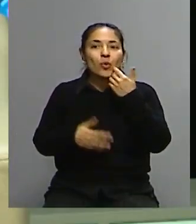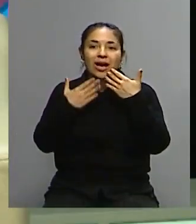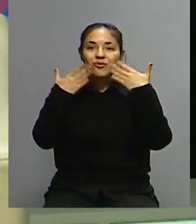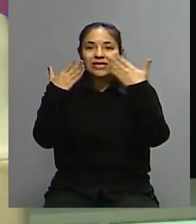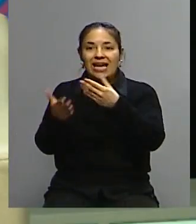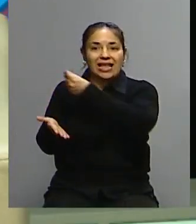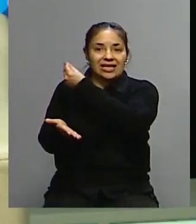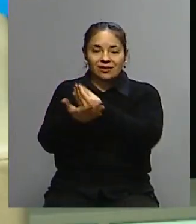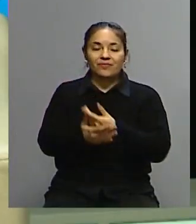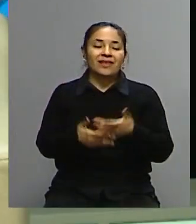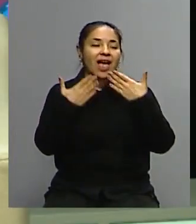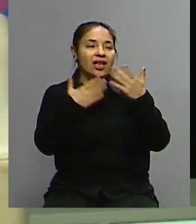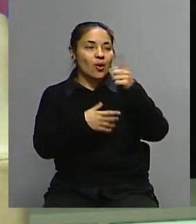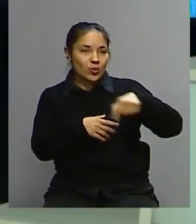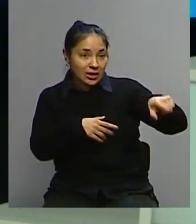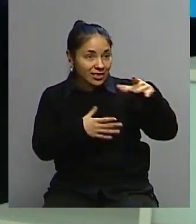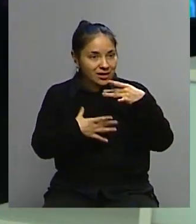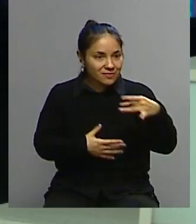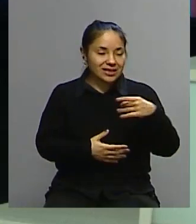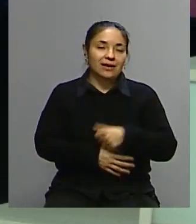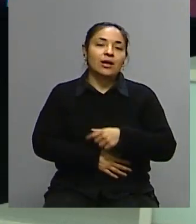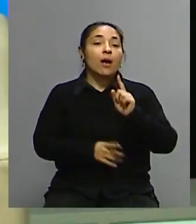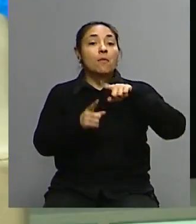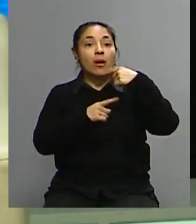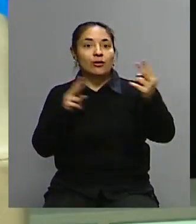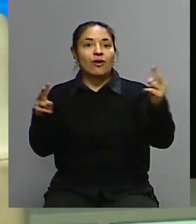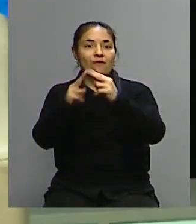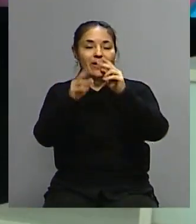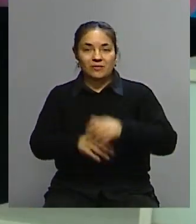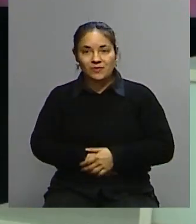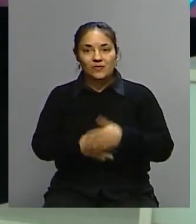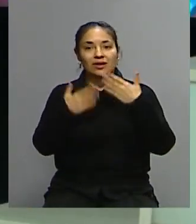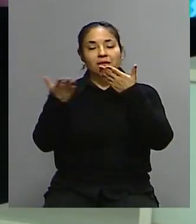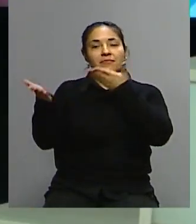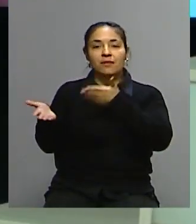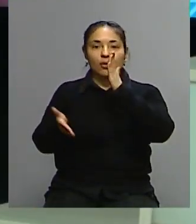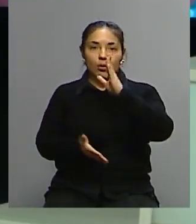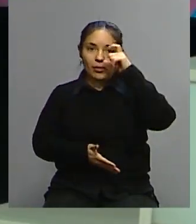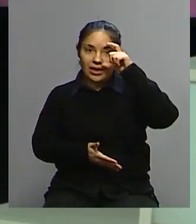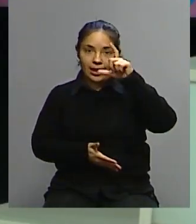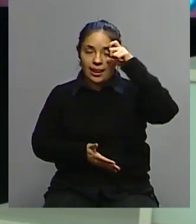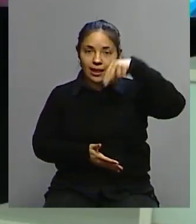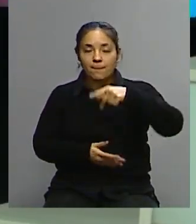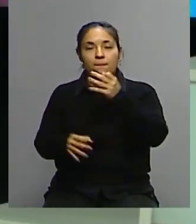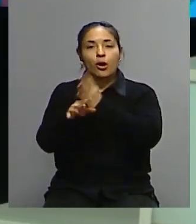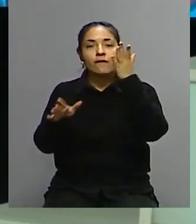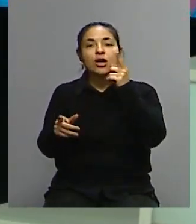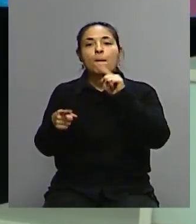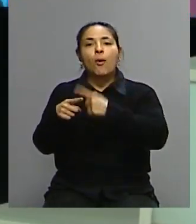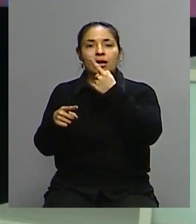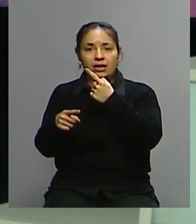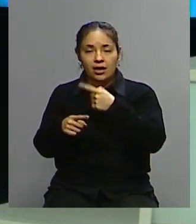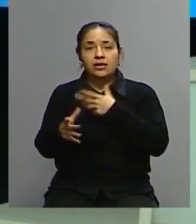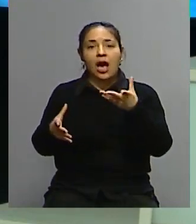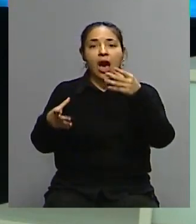muchas gracias a ustedes por la invitación. Bueno, y será hasta cualquier momento. ¿Cómo no? Así pasaba Belén Álvarez Vargas, politóloga, integrante